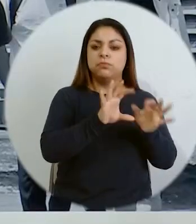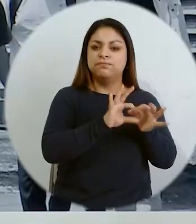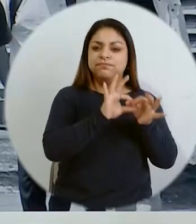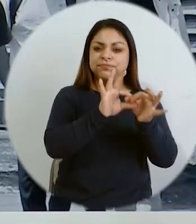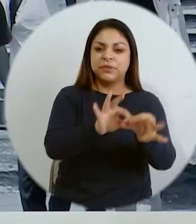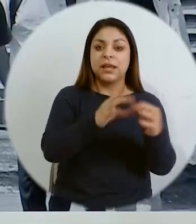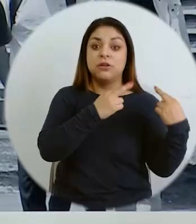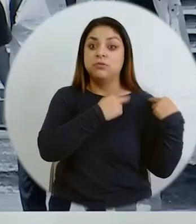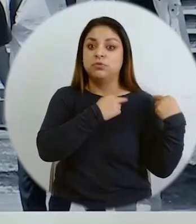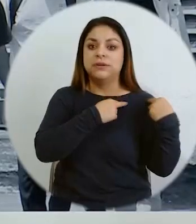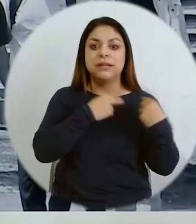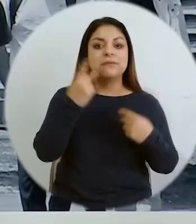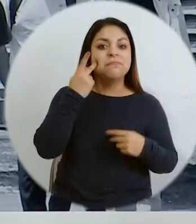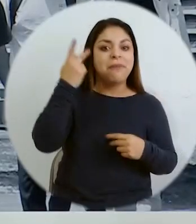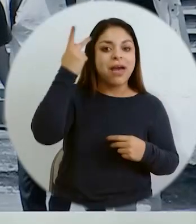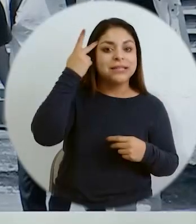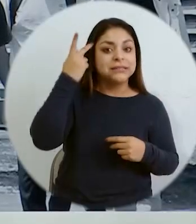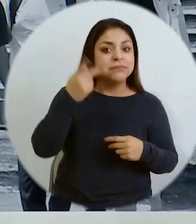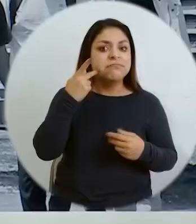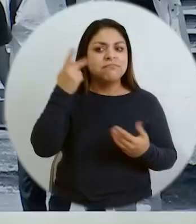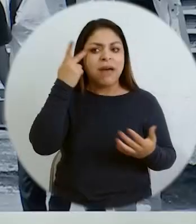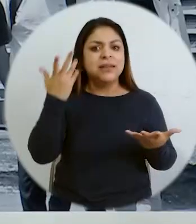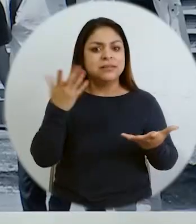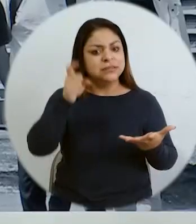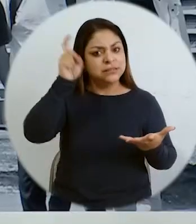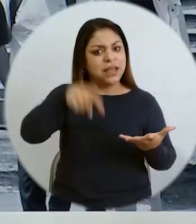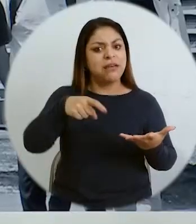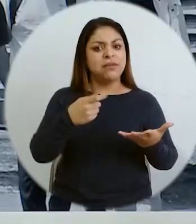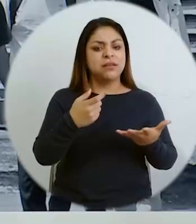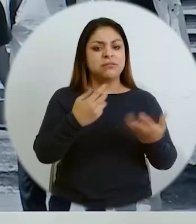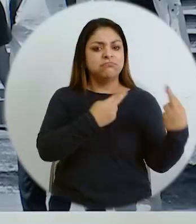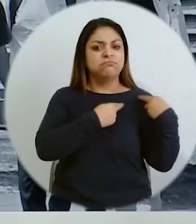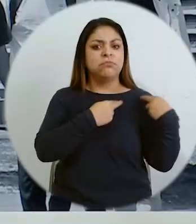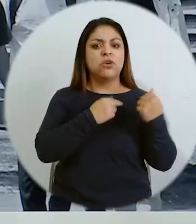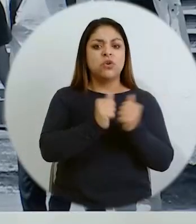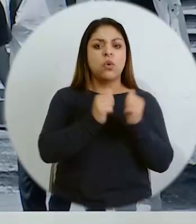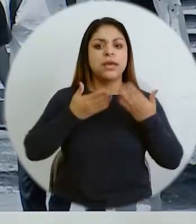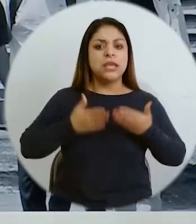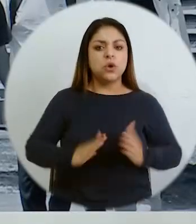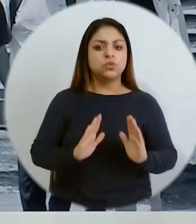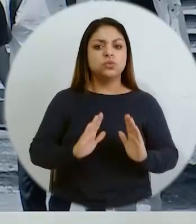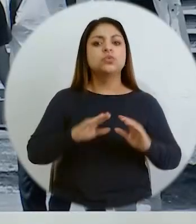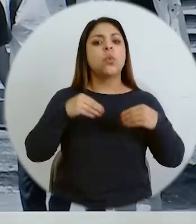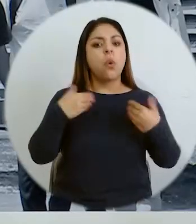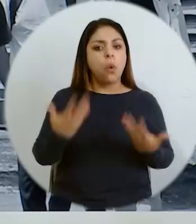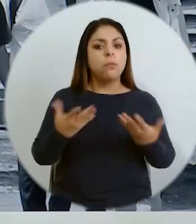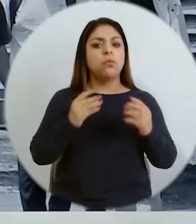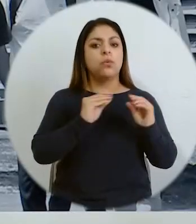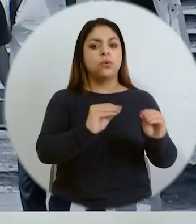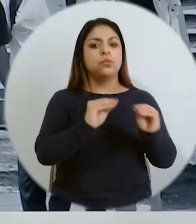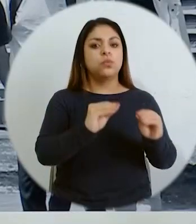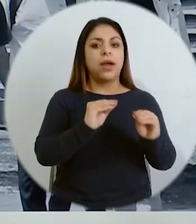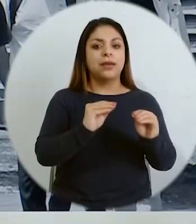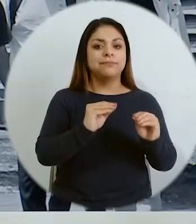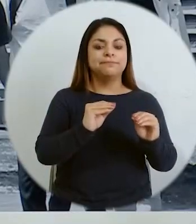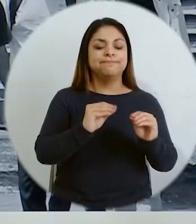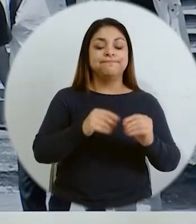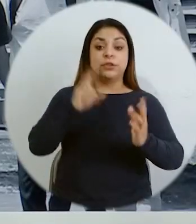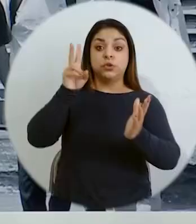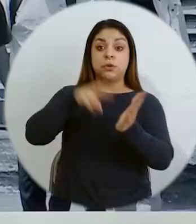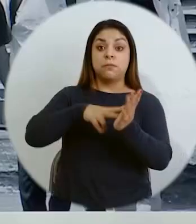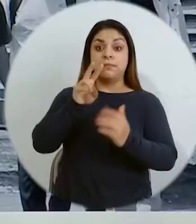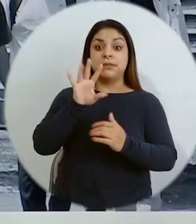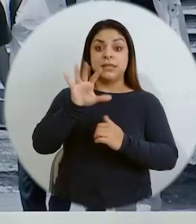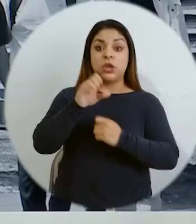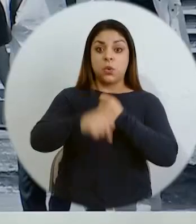está ligado a la responsabilidad parental, a lo que tienen que hacer papá y mamá con sus hijos, a cómo tienen que educarlos.